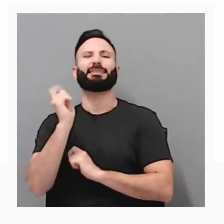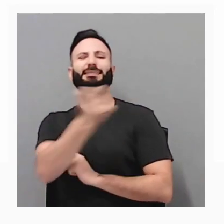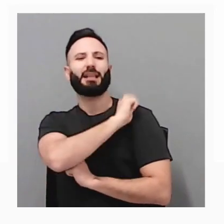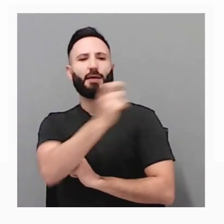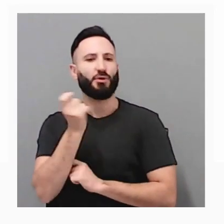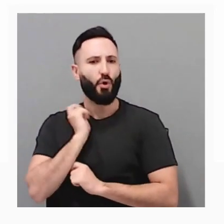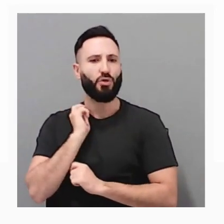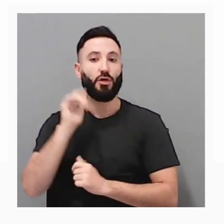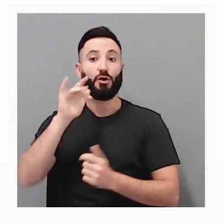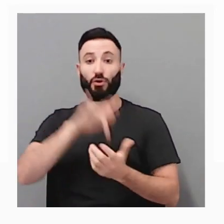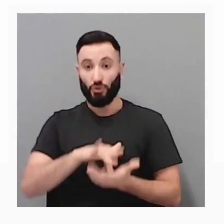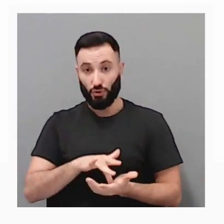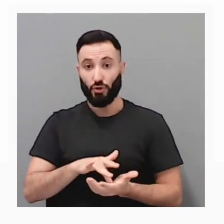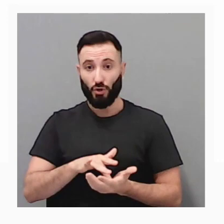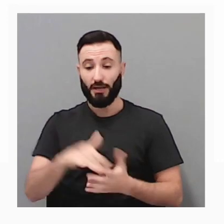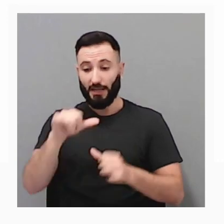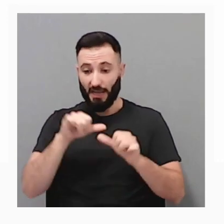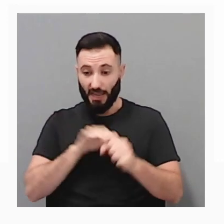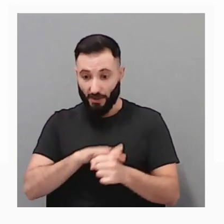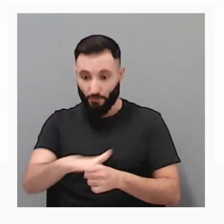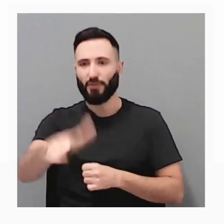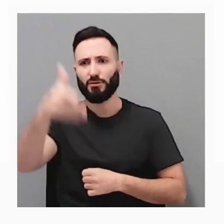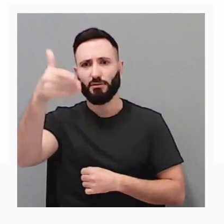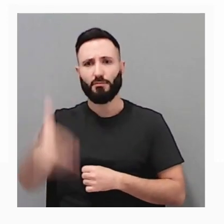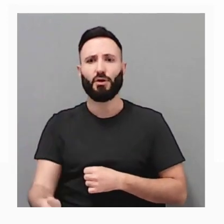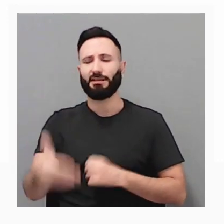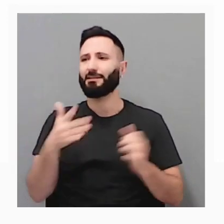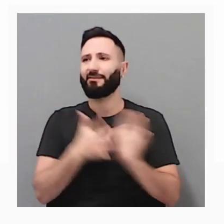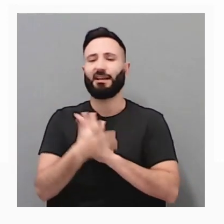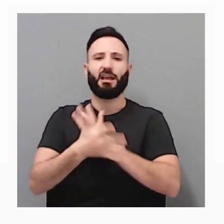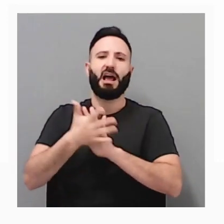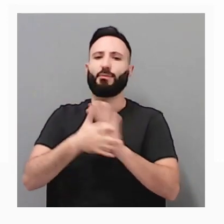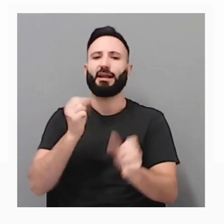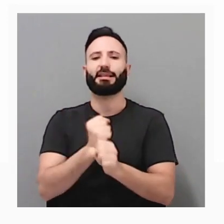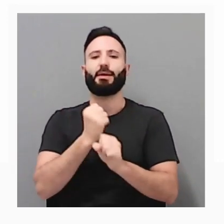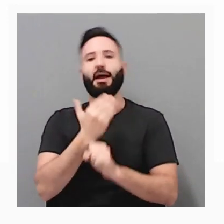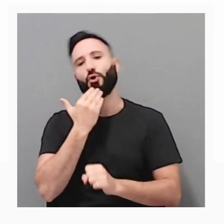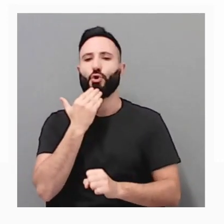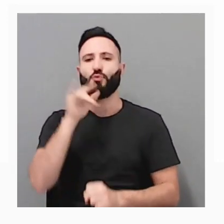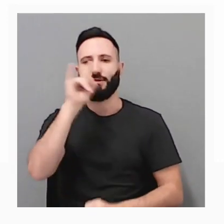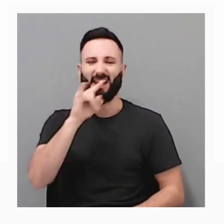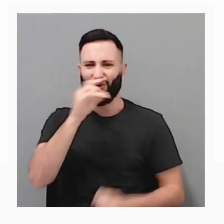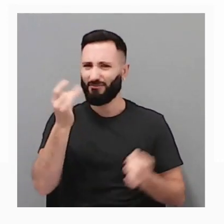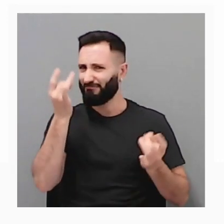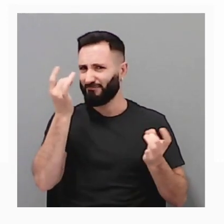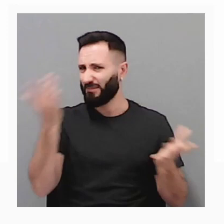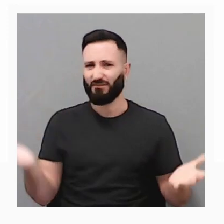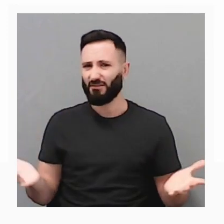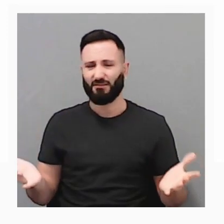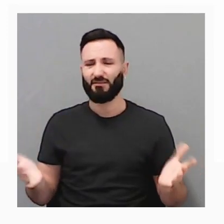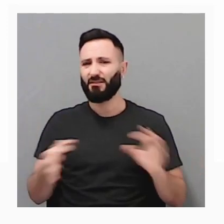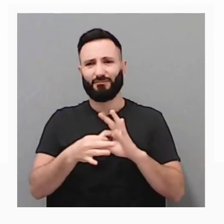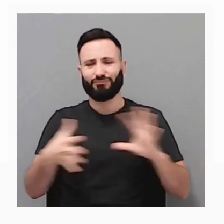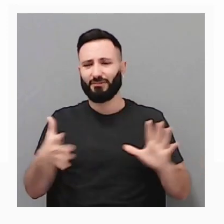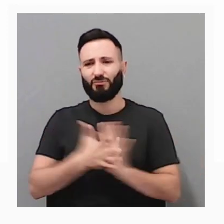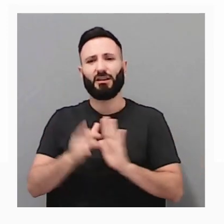con un impacto importante, pues no tiene sentido usarla, ¿no? Y nuestra lengua ofrece suficientes recursos como